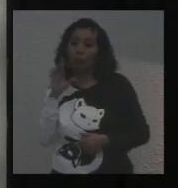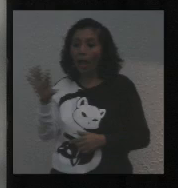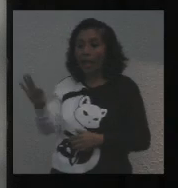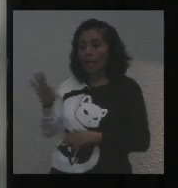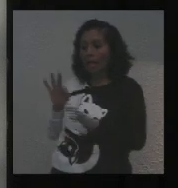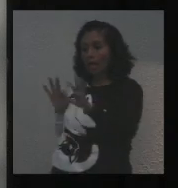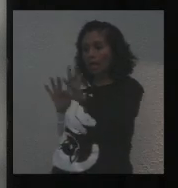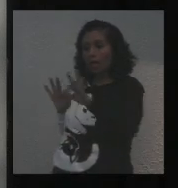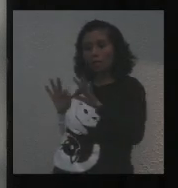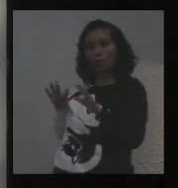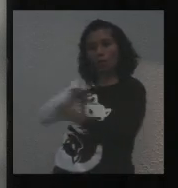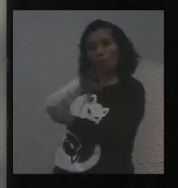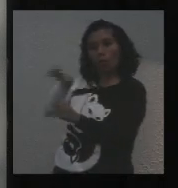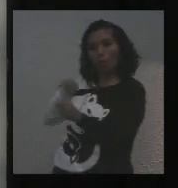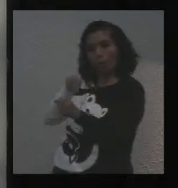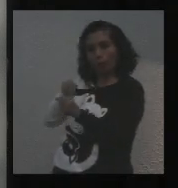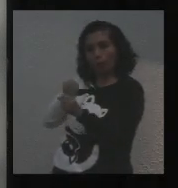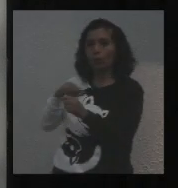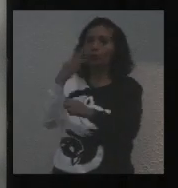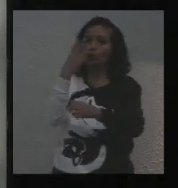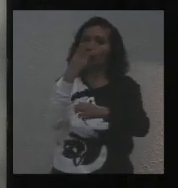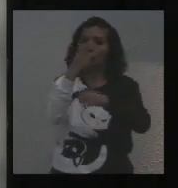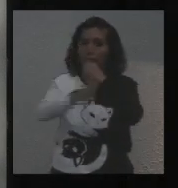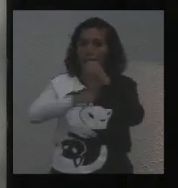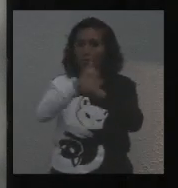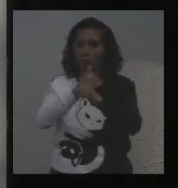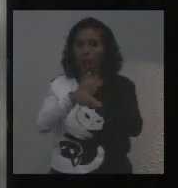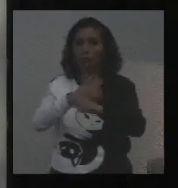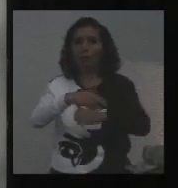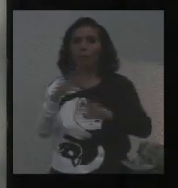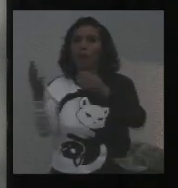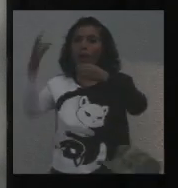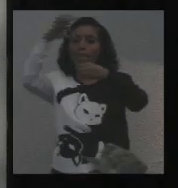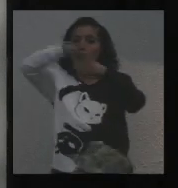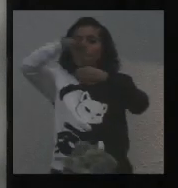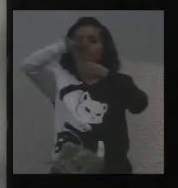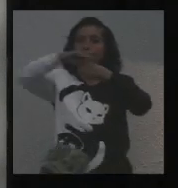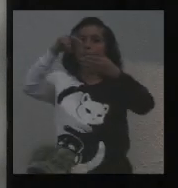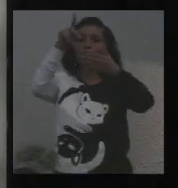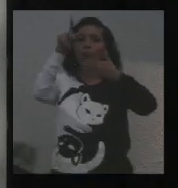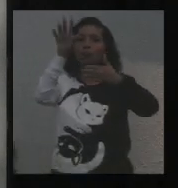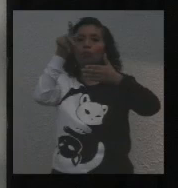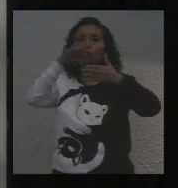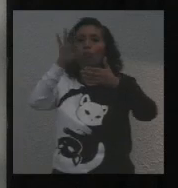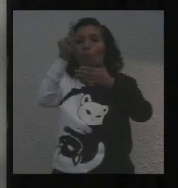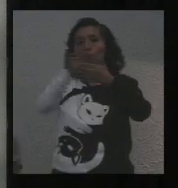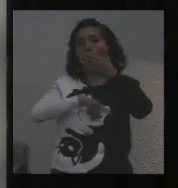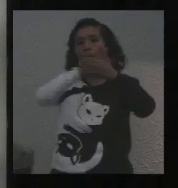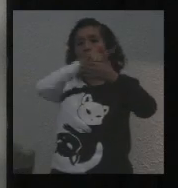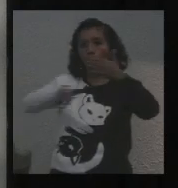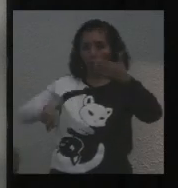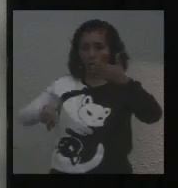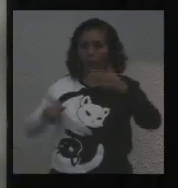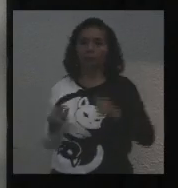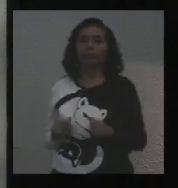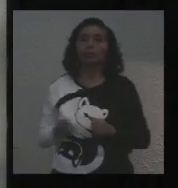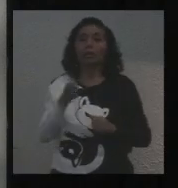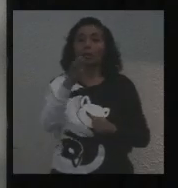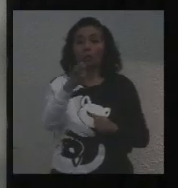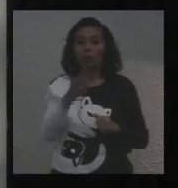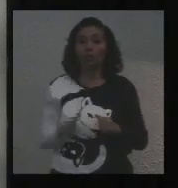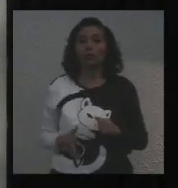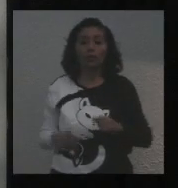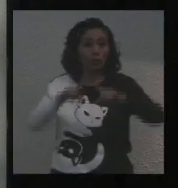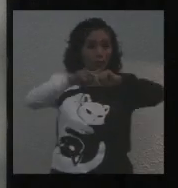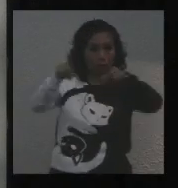en su totalidad cada 3 años por votación directa, secreta, mayoritaria, relativa y uninominal por